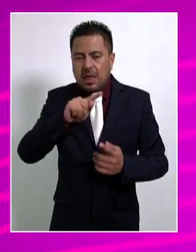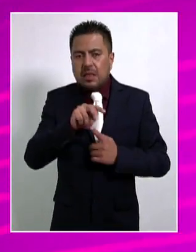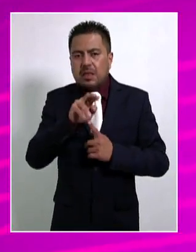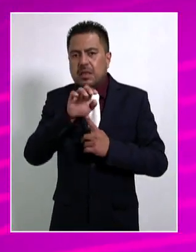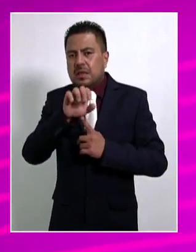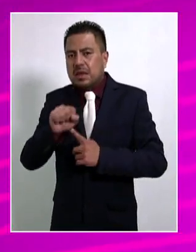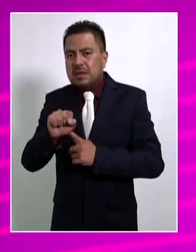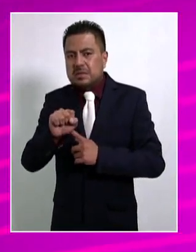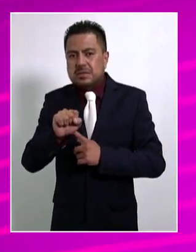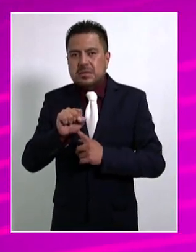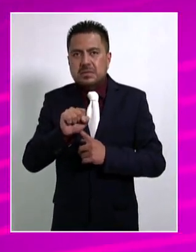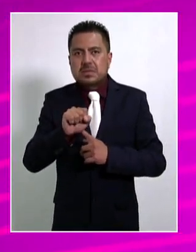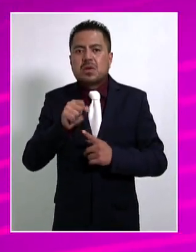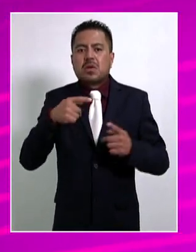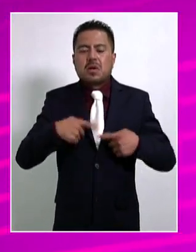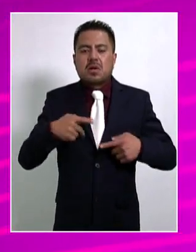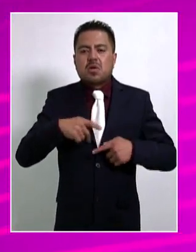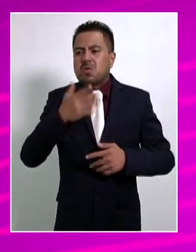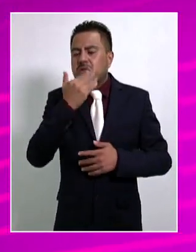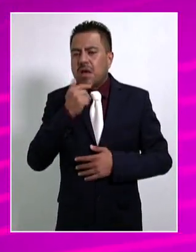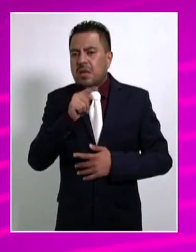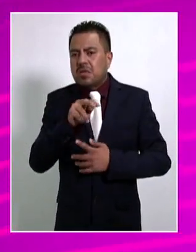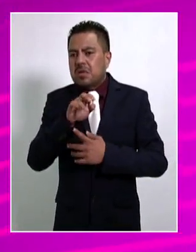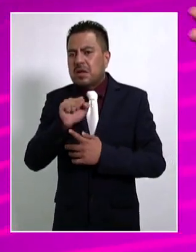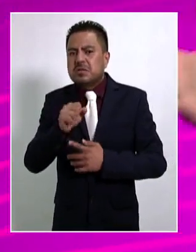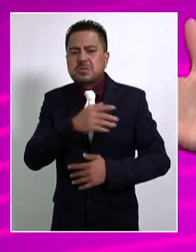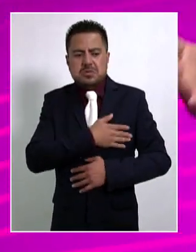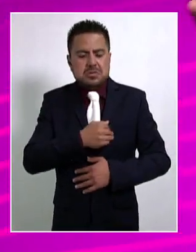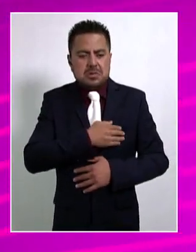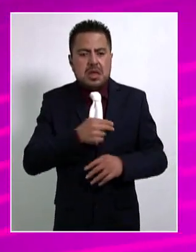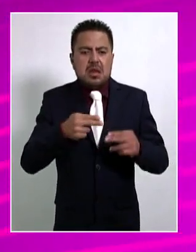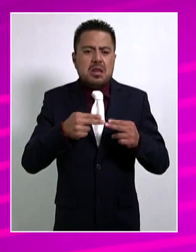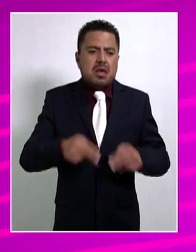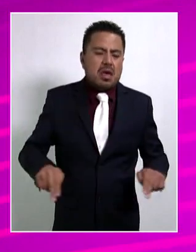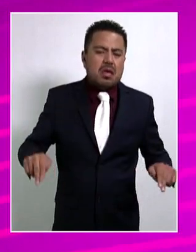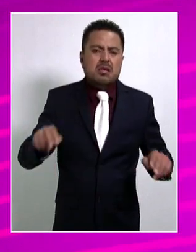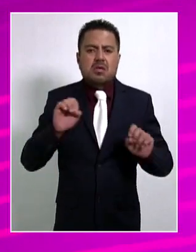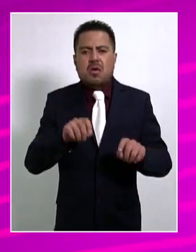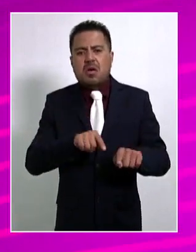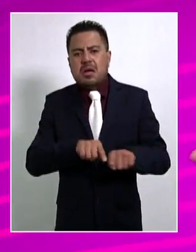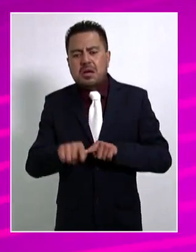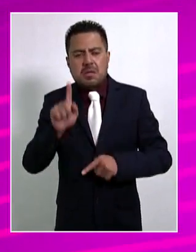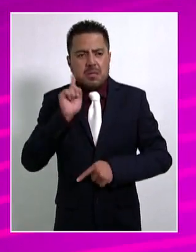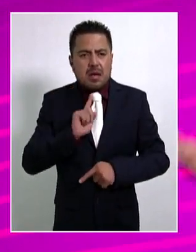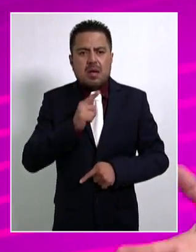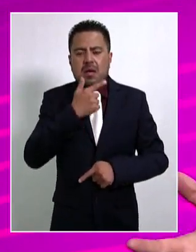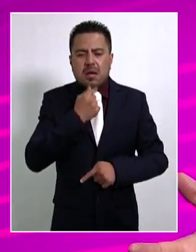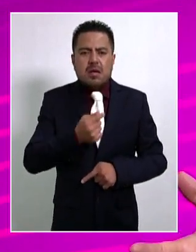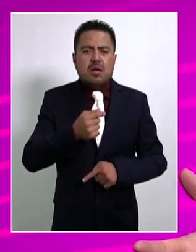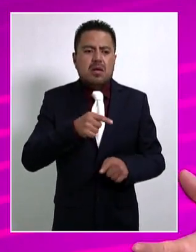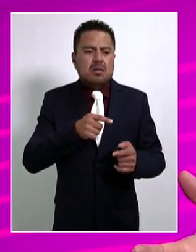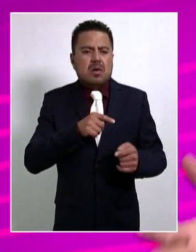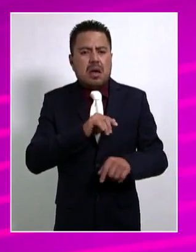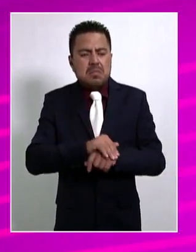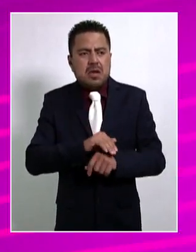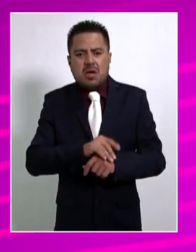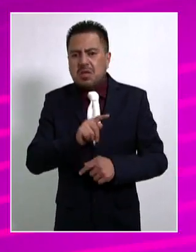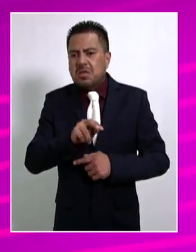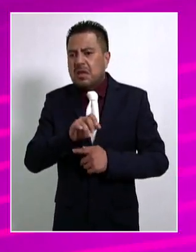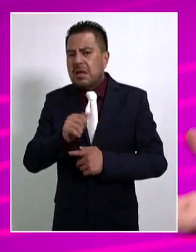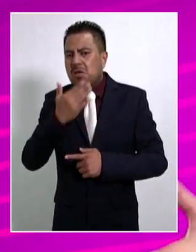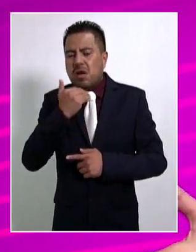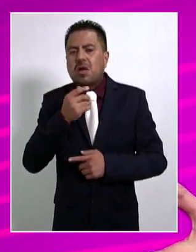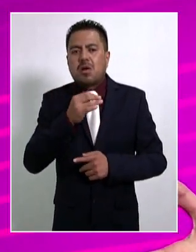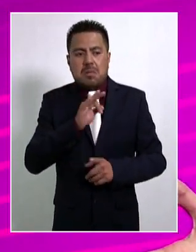trans, aunque una persona no sea trans, aunque sus hijos, sus nietos o sus hermanos o amigos cercanos no sean trans, pero es